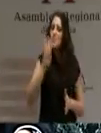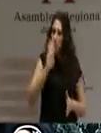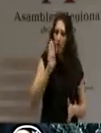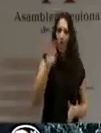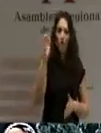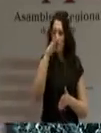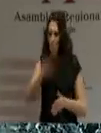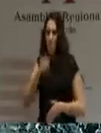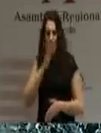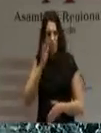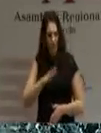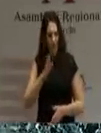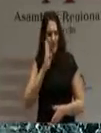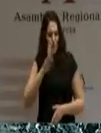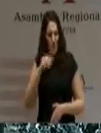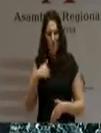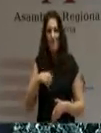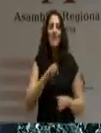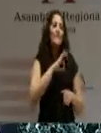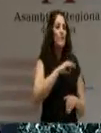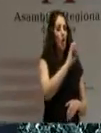replique, señor Oñate, guarde silencio.